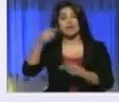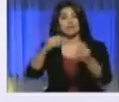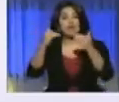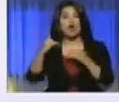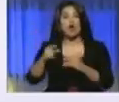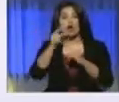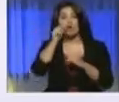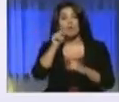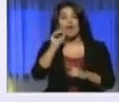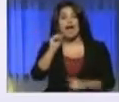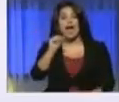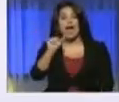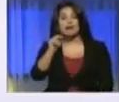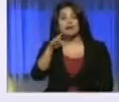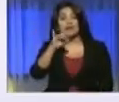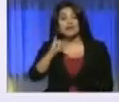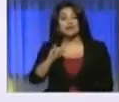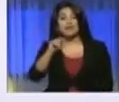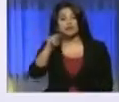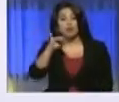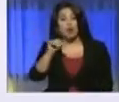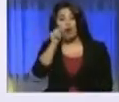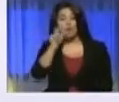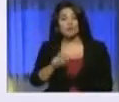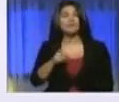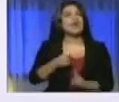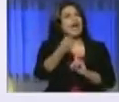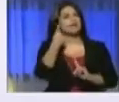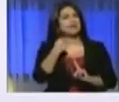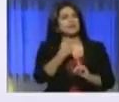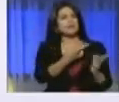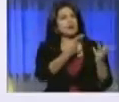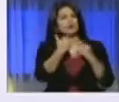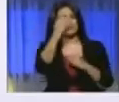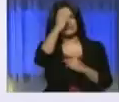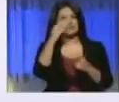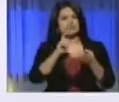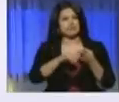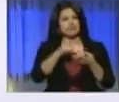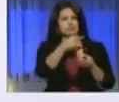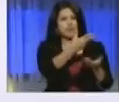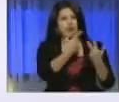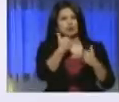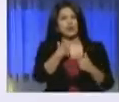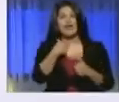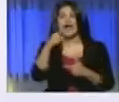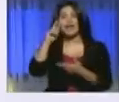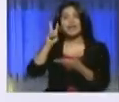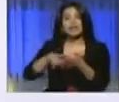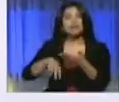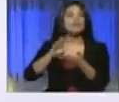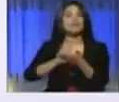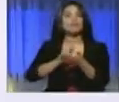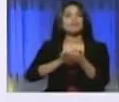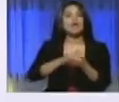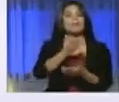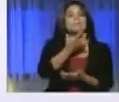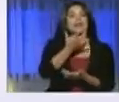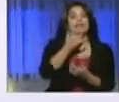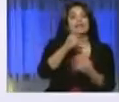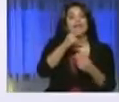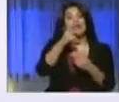estábamos leyendo el libro, me contaba Silvia, el libro de Martí a Fidel Castro, de Aquiles Nazúa, lo